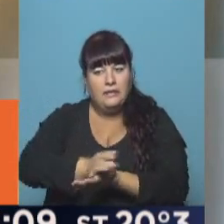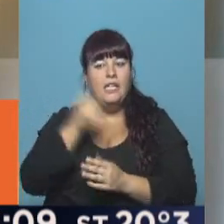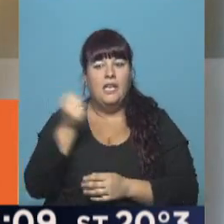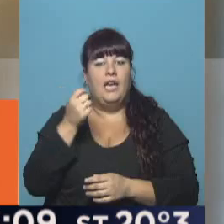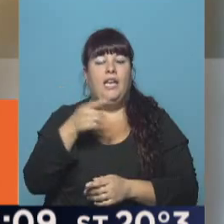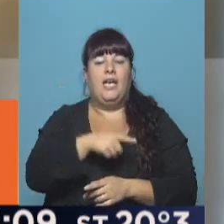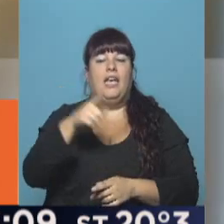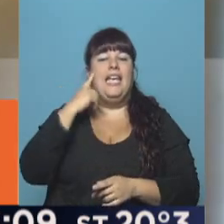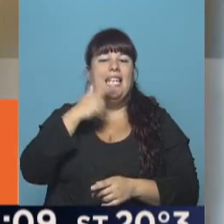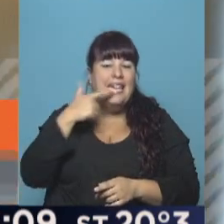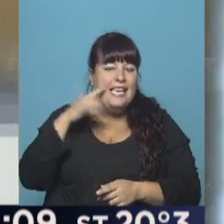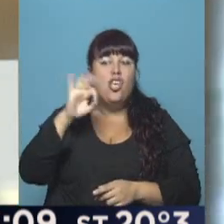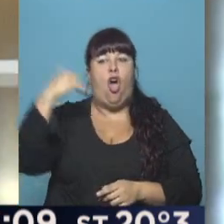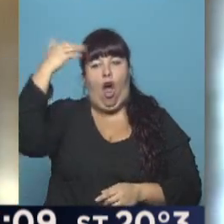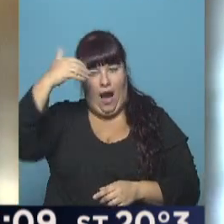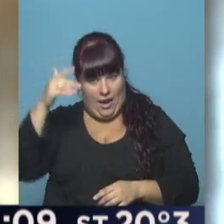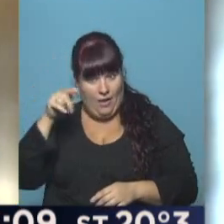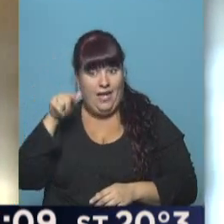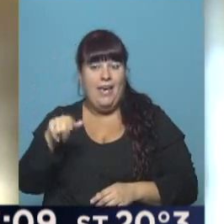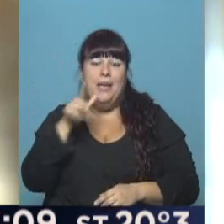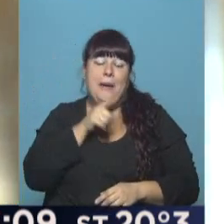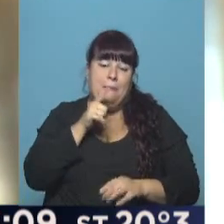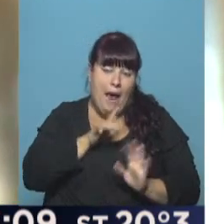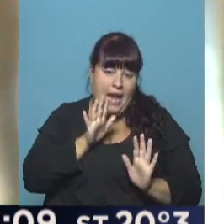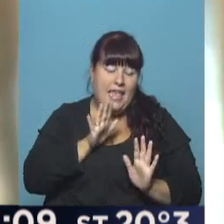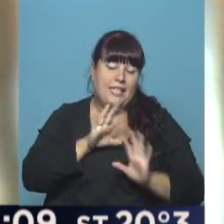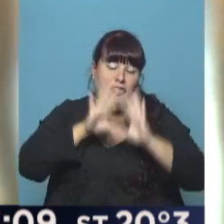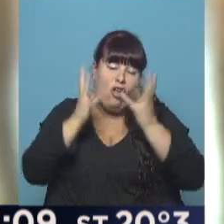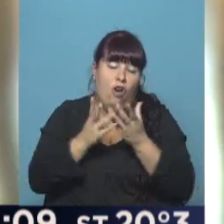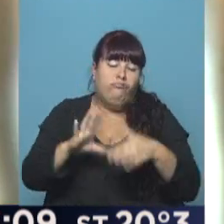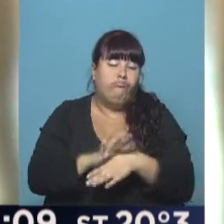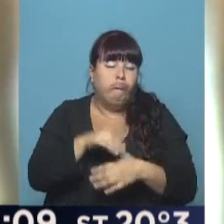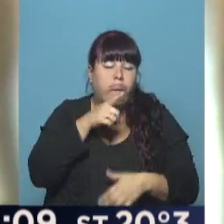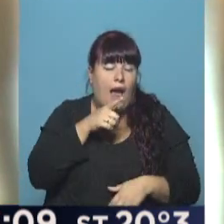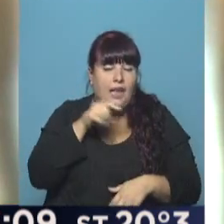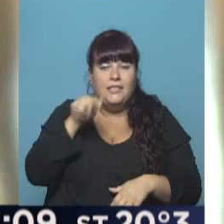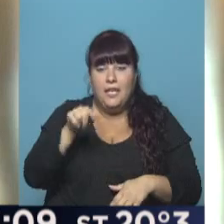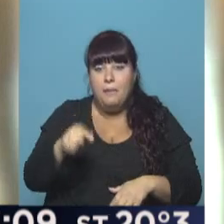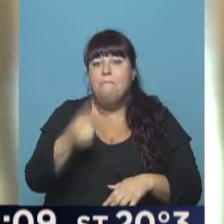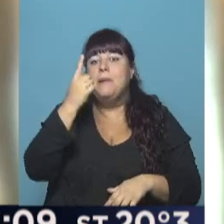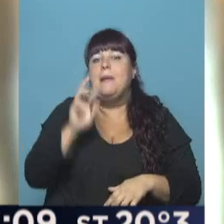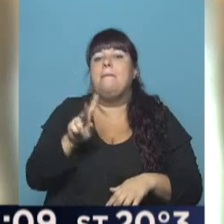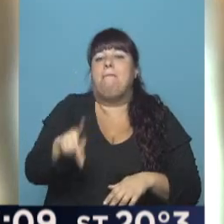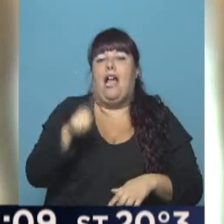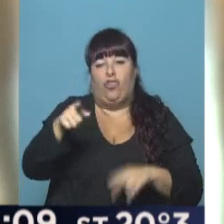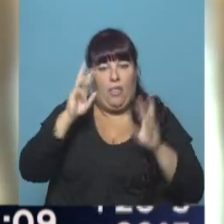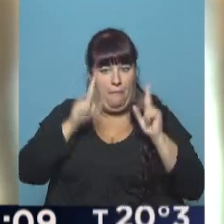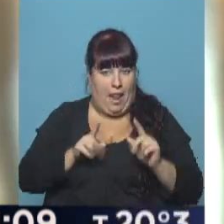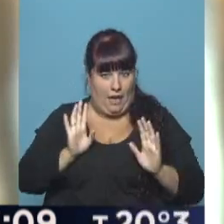ISIS o Estado Islámico. Este parece ser, todo indica en realidad, que este es el primer paso de ese plan.